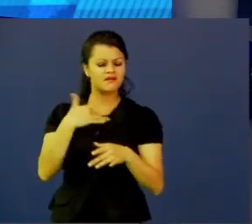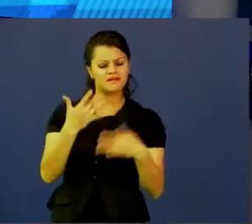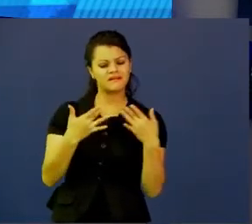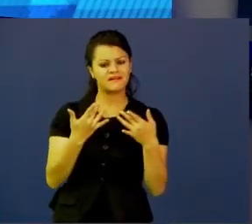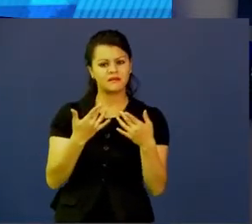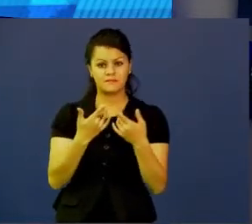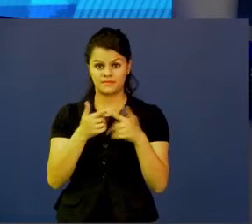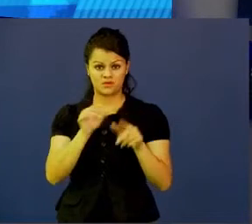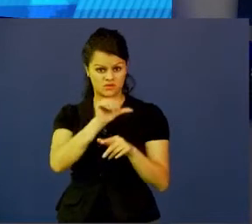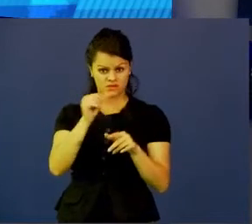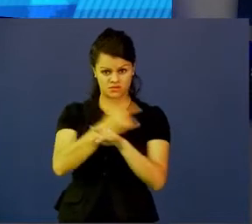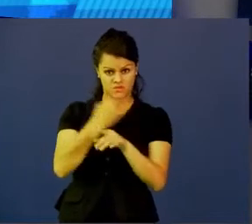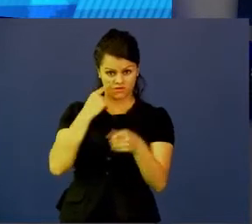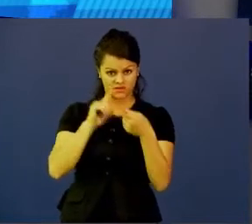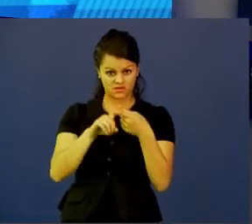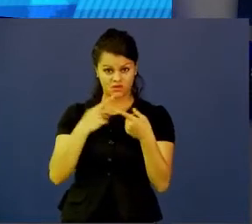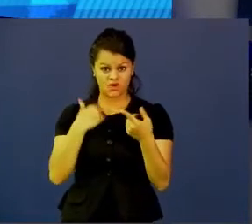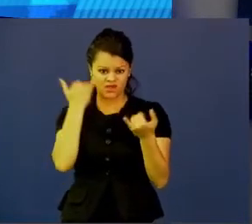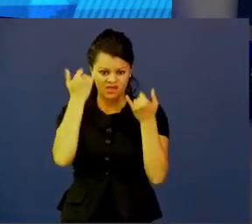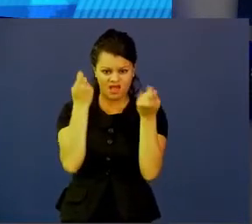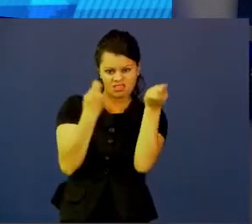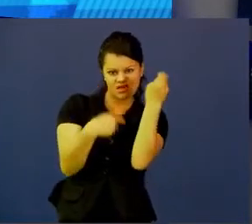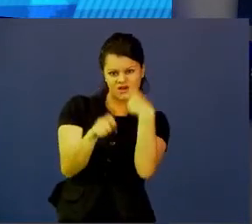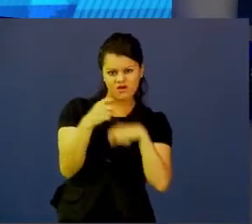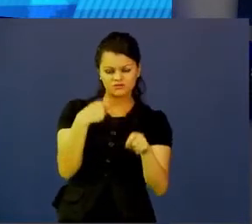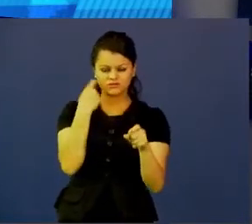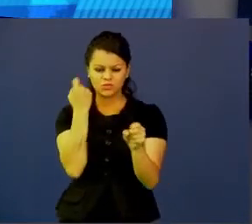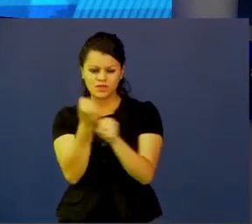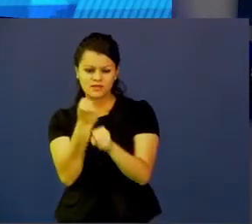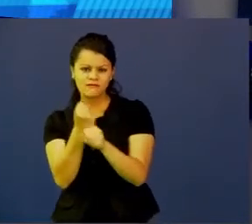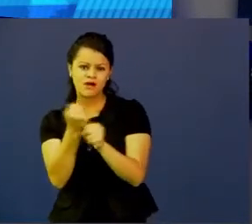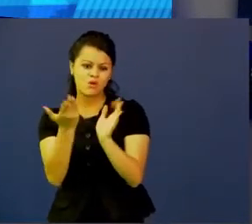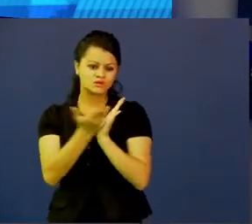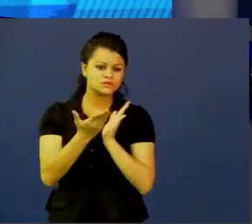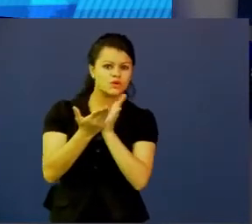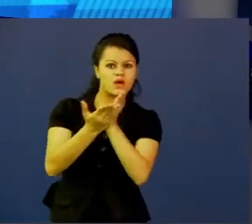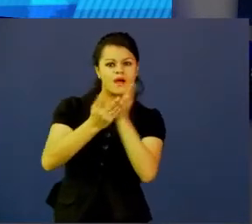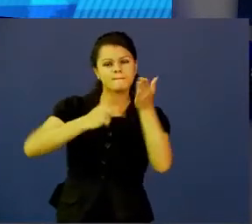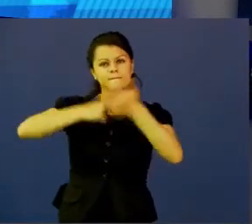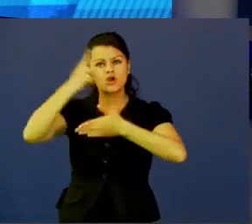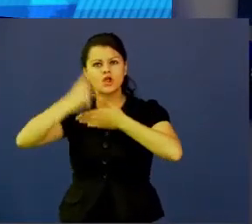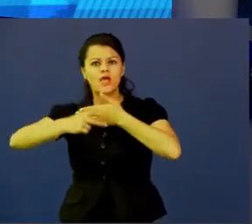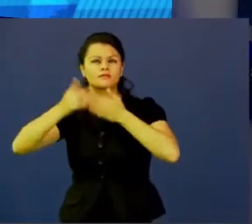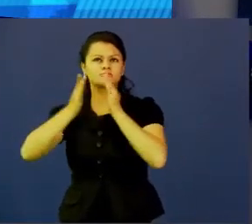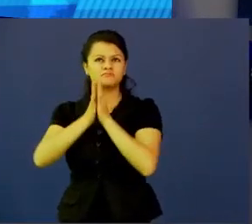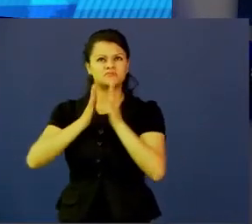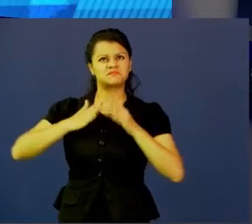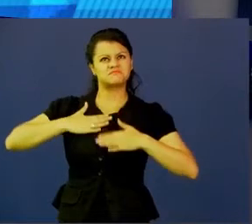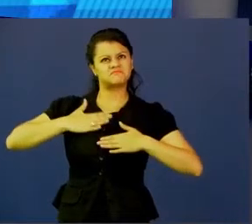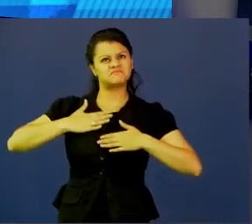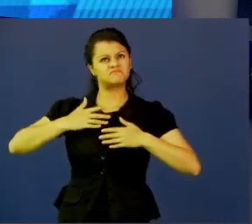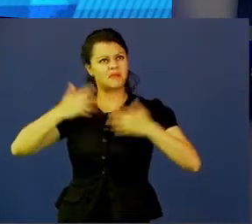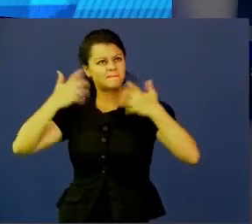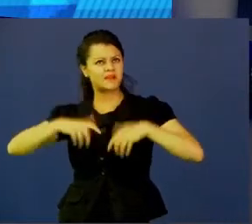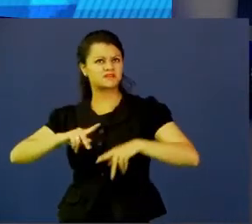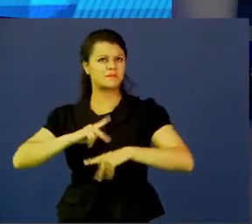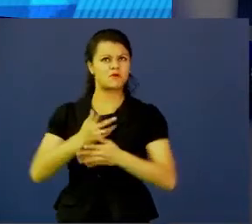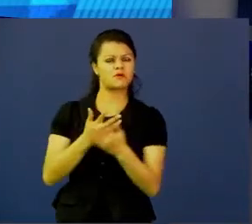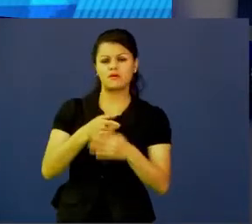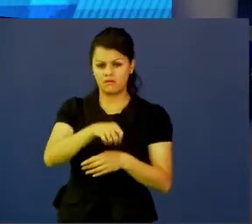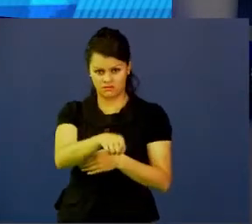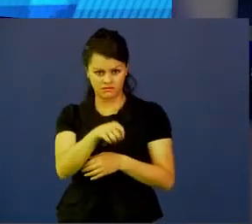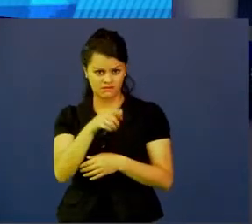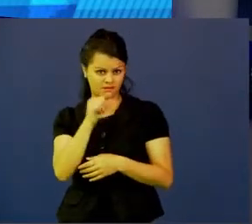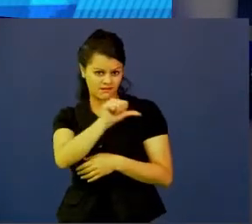hacer negocios, para buscar empleo, para estudiar, para hacer proyectos de emprendimiento. Y esa sí es una pregunta